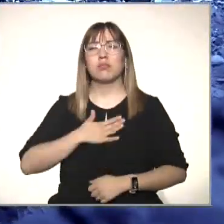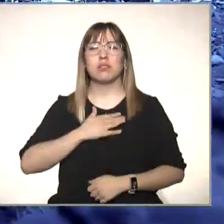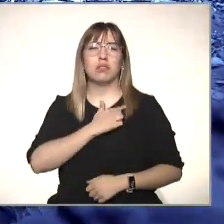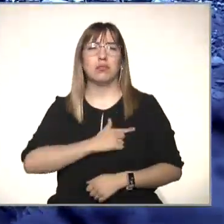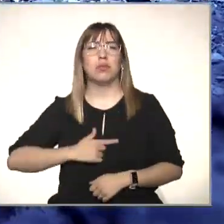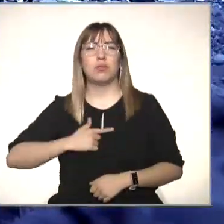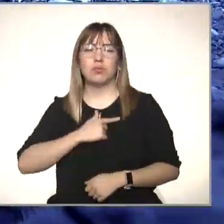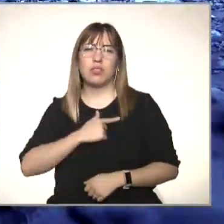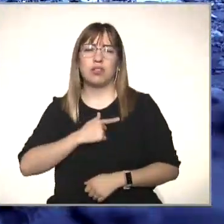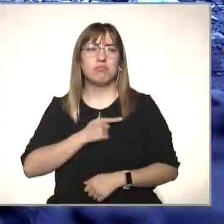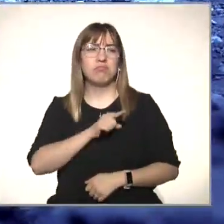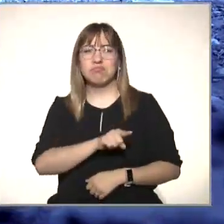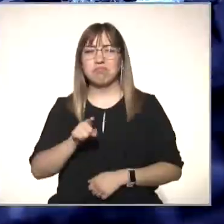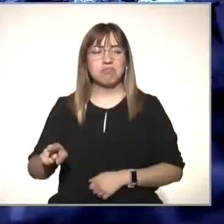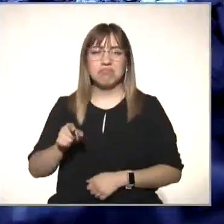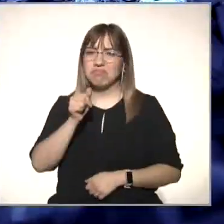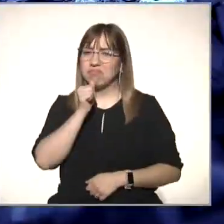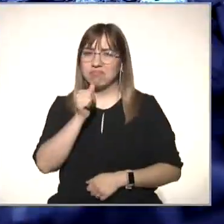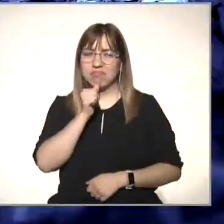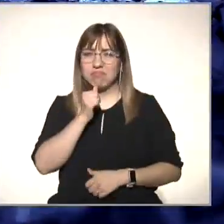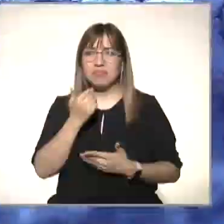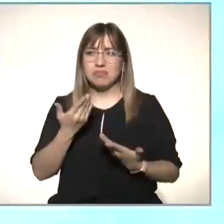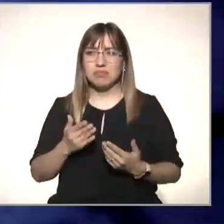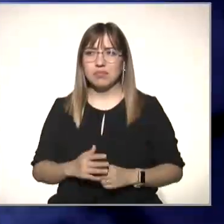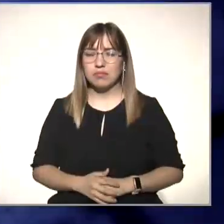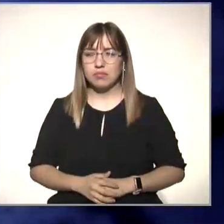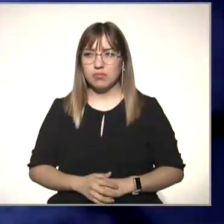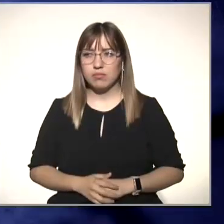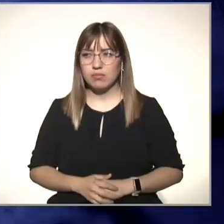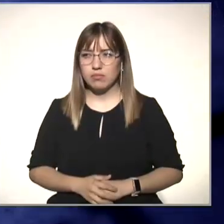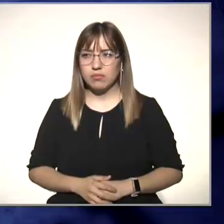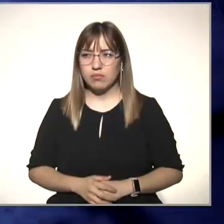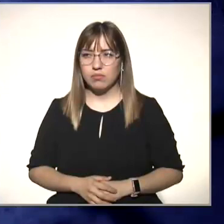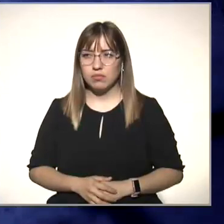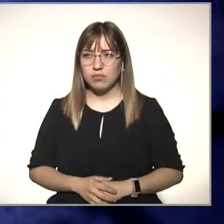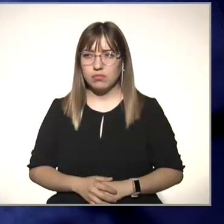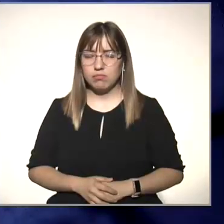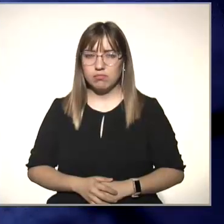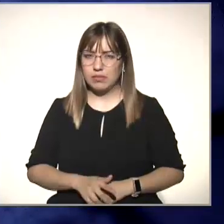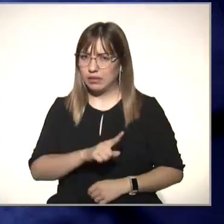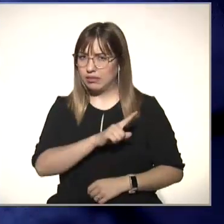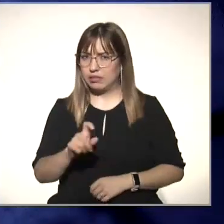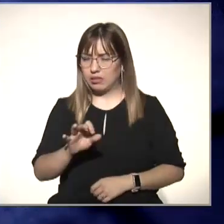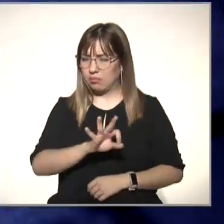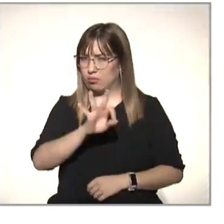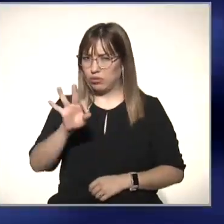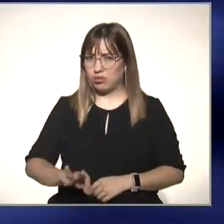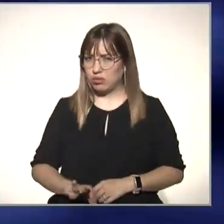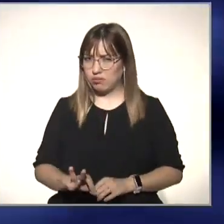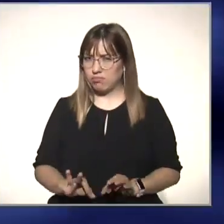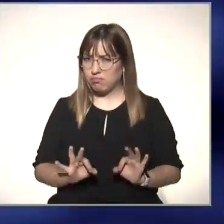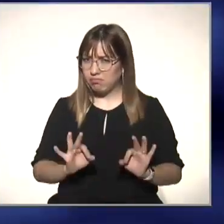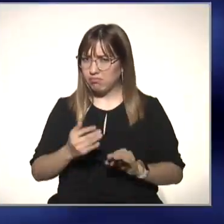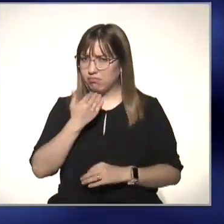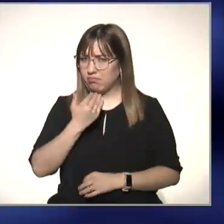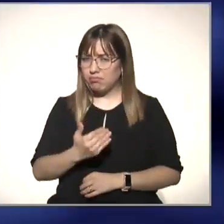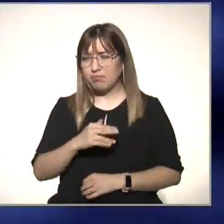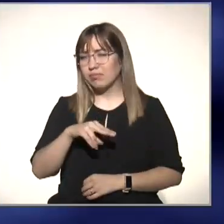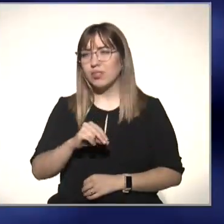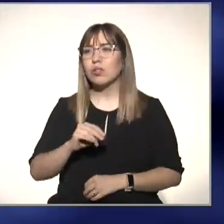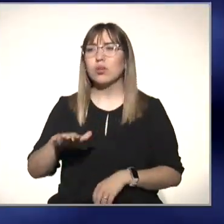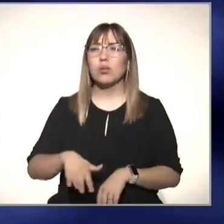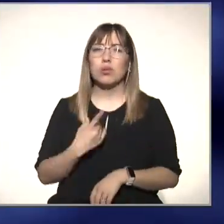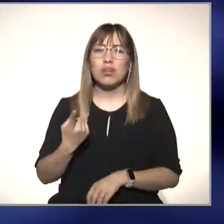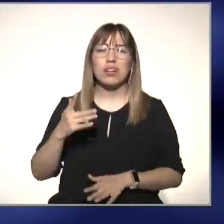aún porque, bueno, sí los defino, sin embargo me causan como el conflicto porque son versátiles